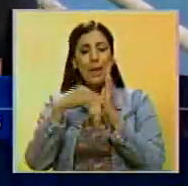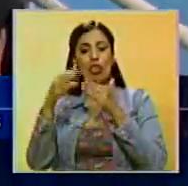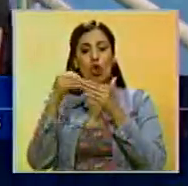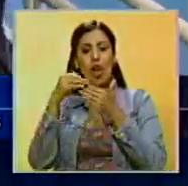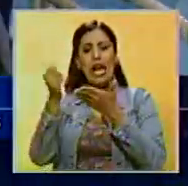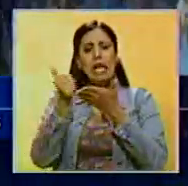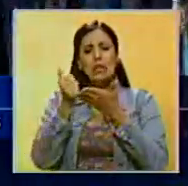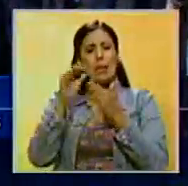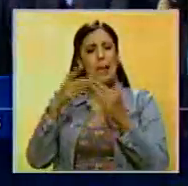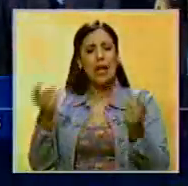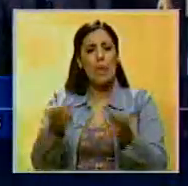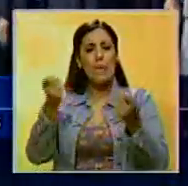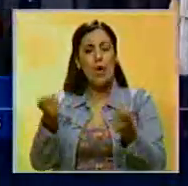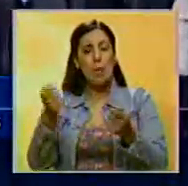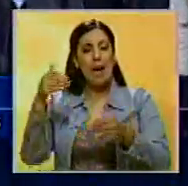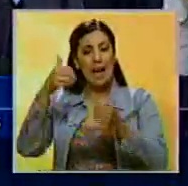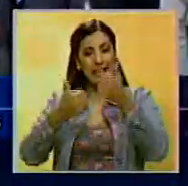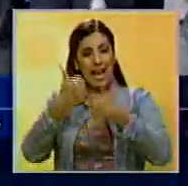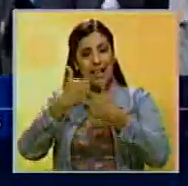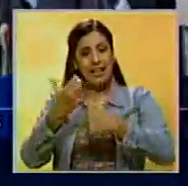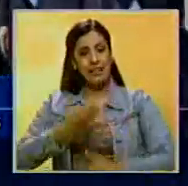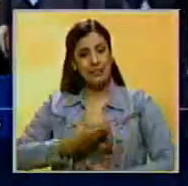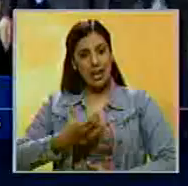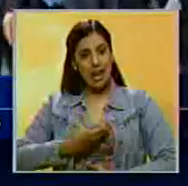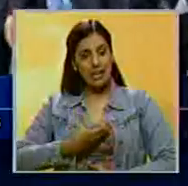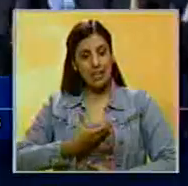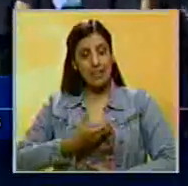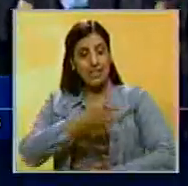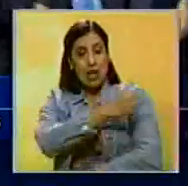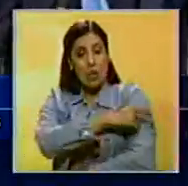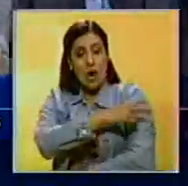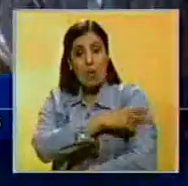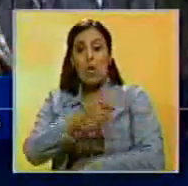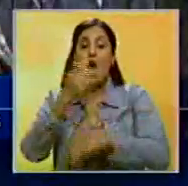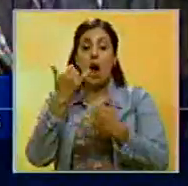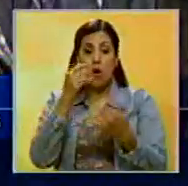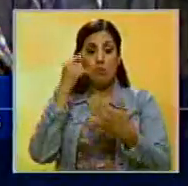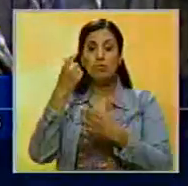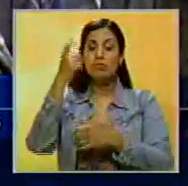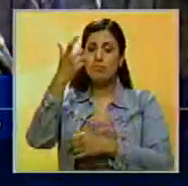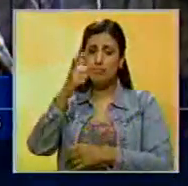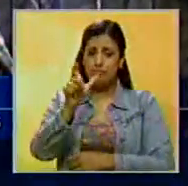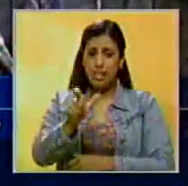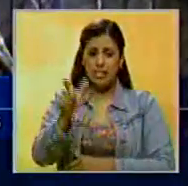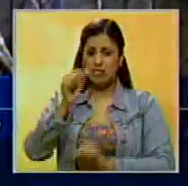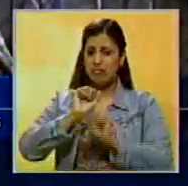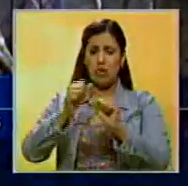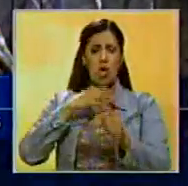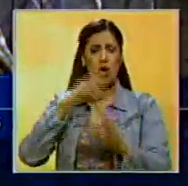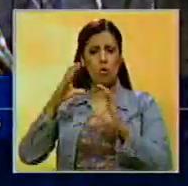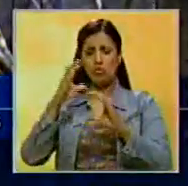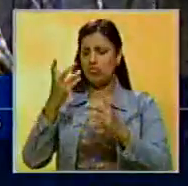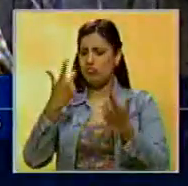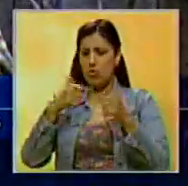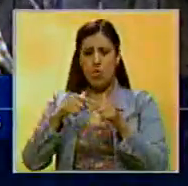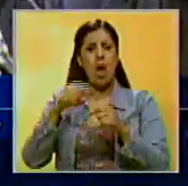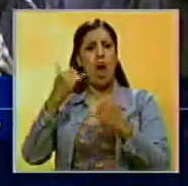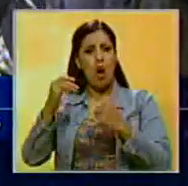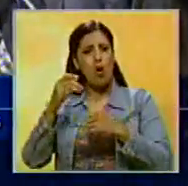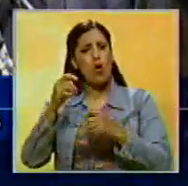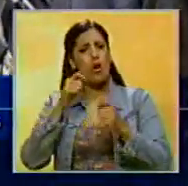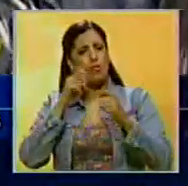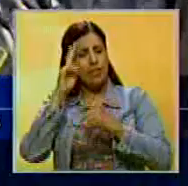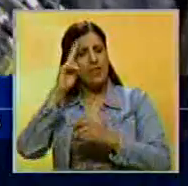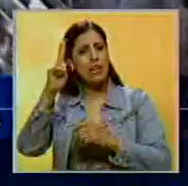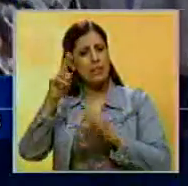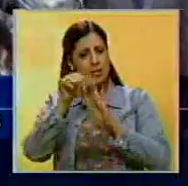para la campaña de un candidato a la alcaldía de Sao Pablo El Ejecutivo rechazó las acusaciones mediante un comunicado del gobierno Indicó que temer